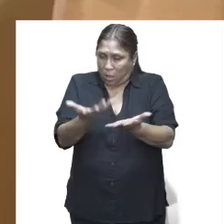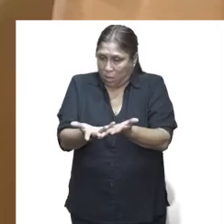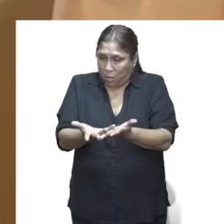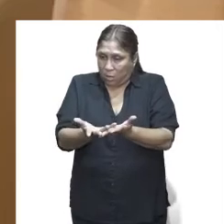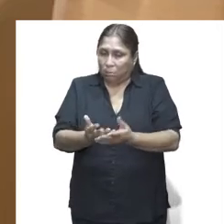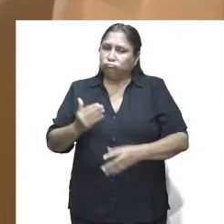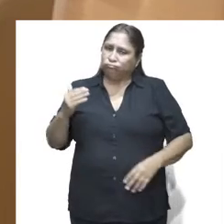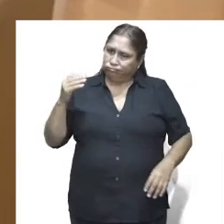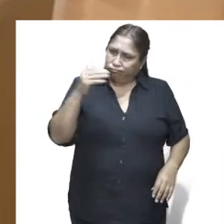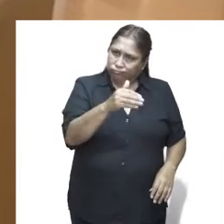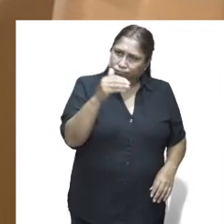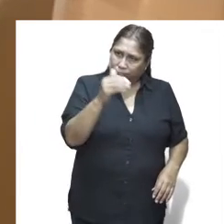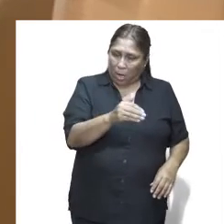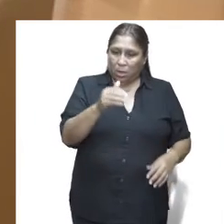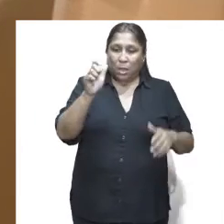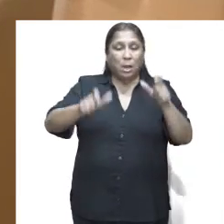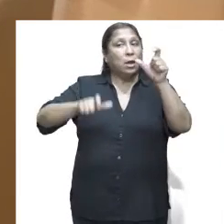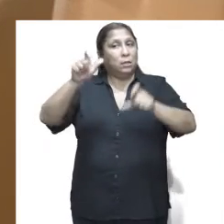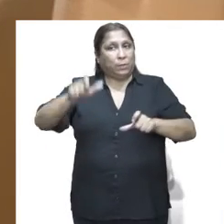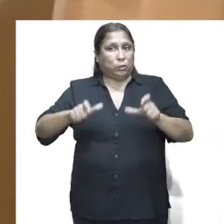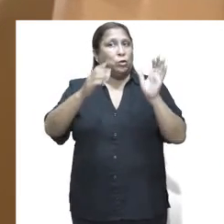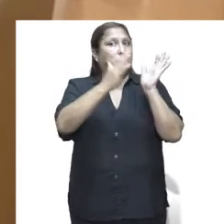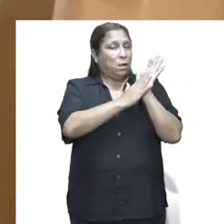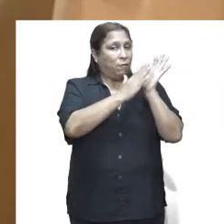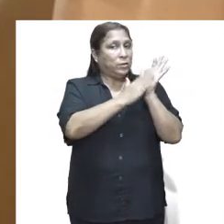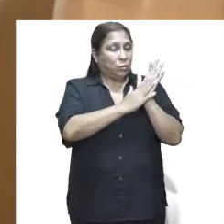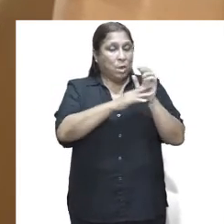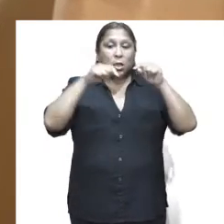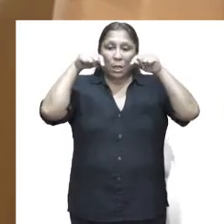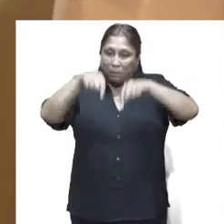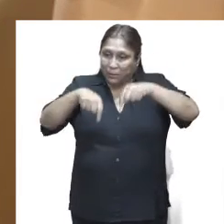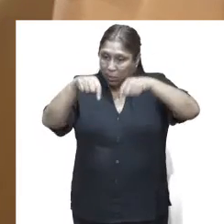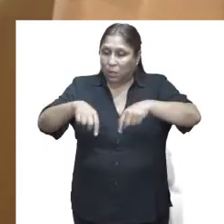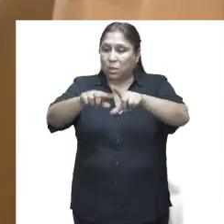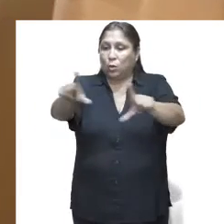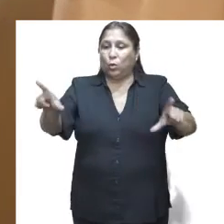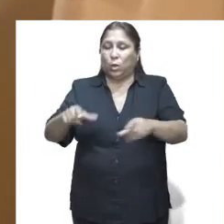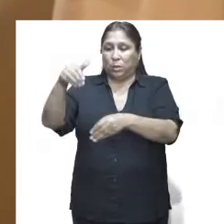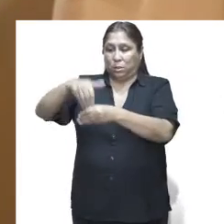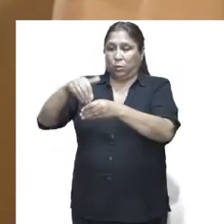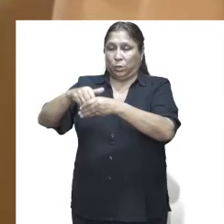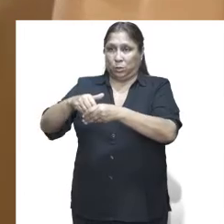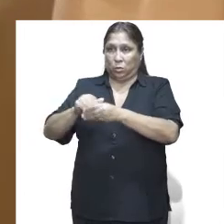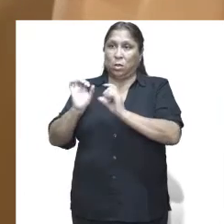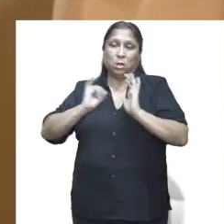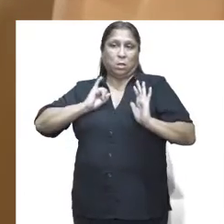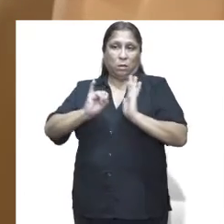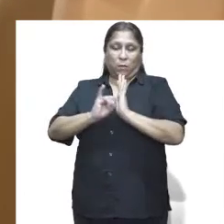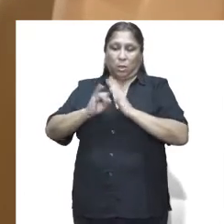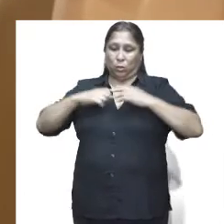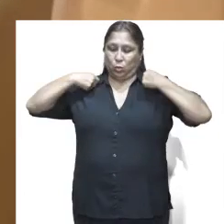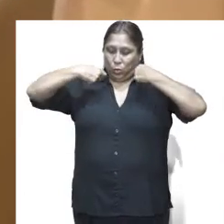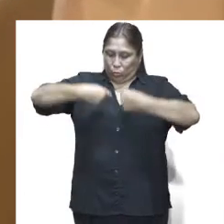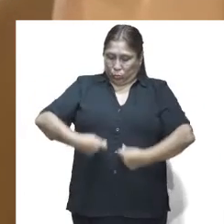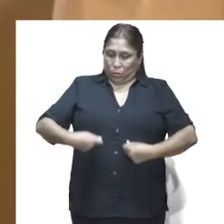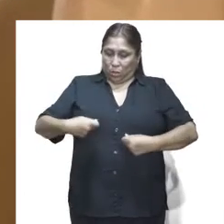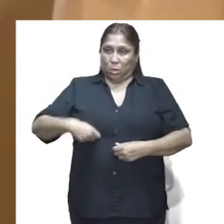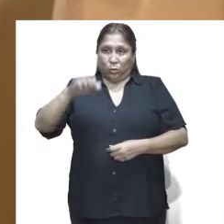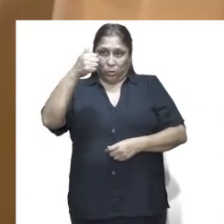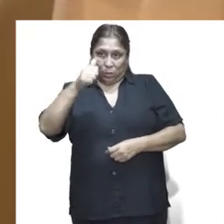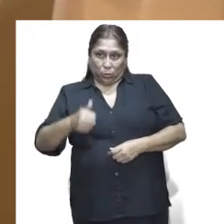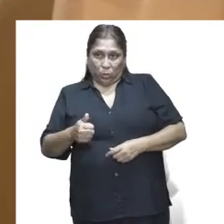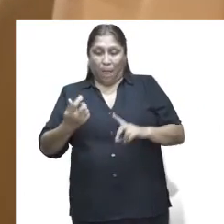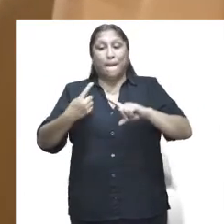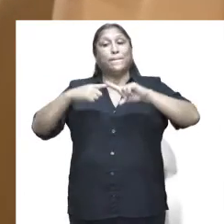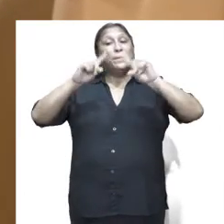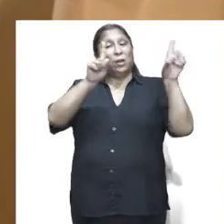Acudan al personal de la Defensoría del Pueblo que va a estar en los centros de votación. Identificado, ¿verdad? Con su chaleco identificado azul. Con el chaleco, pero